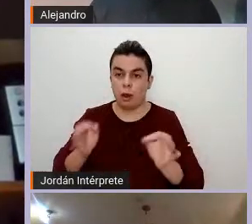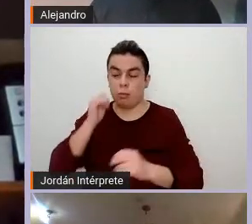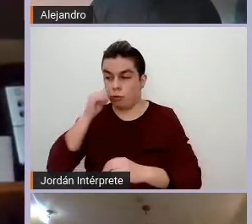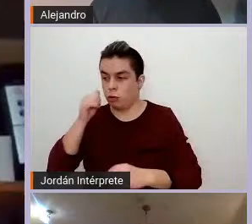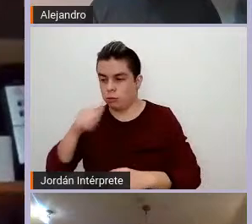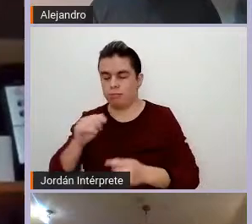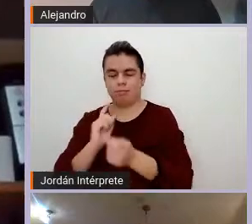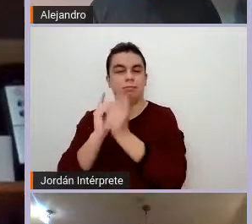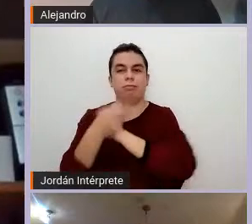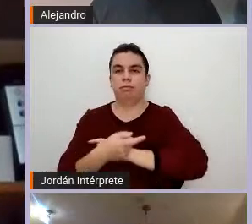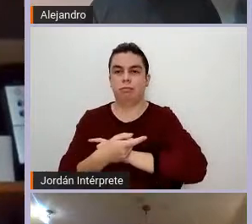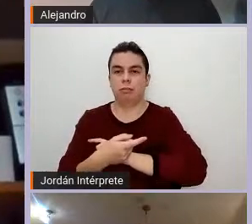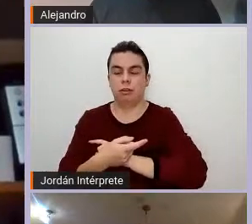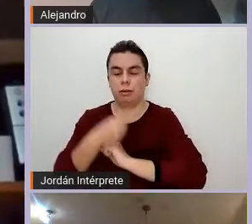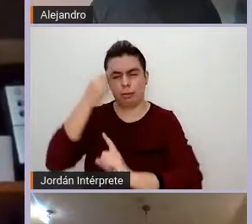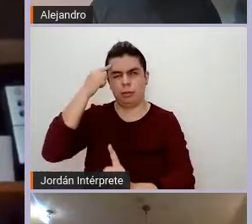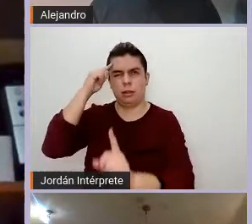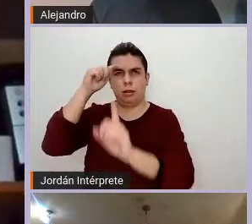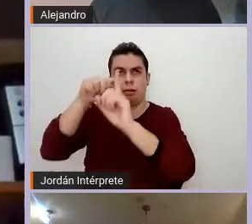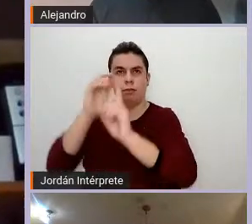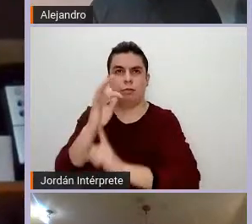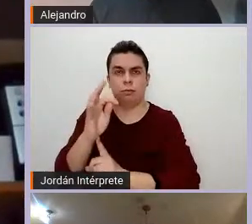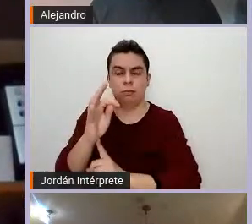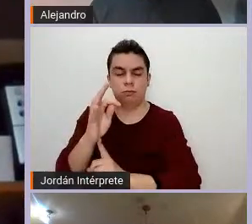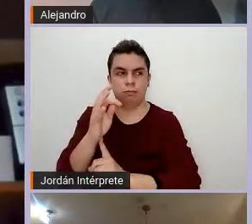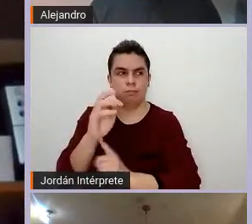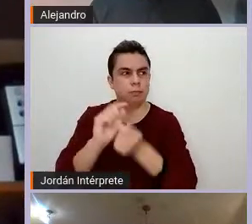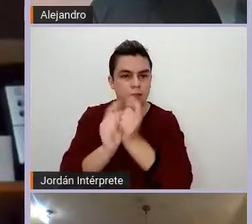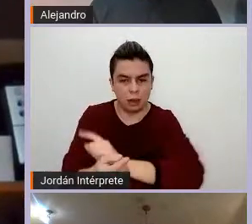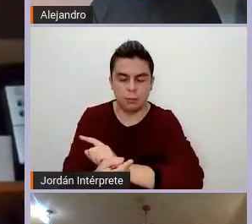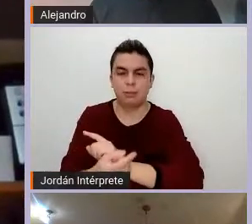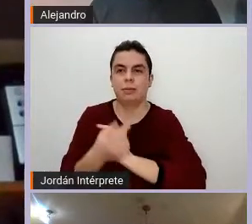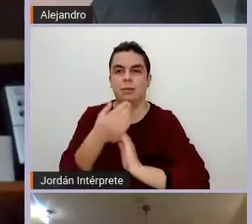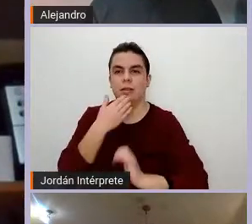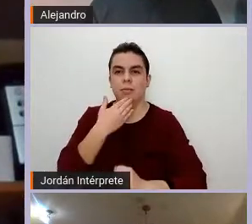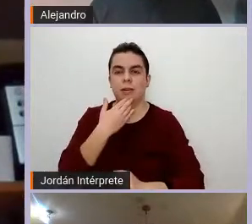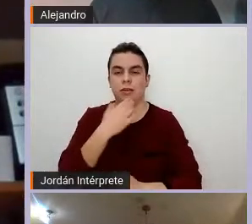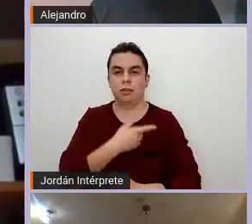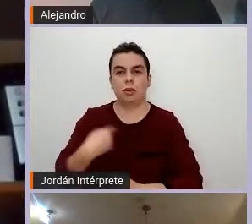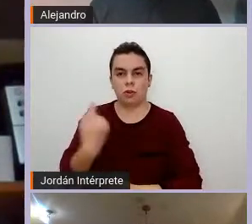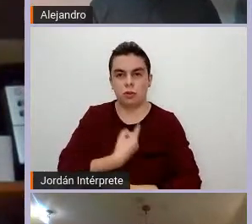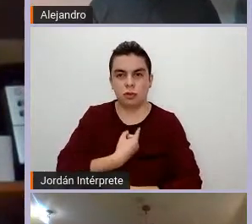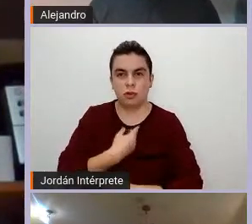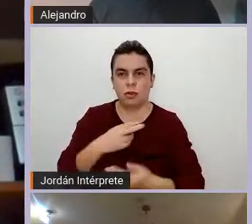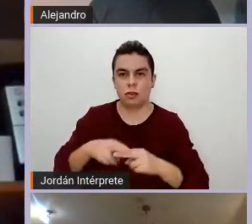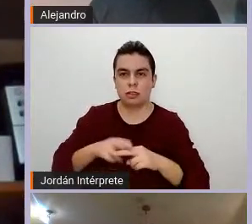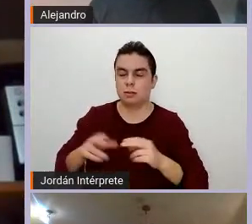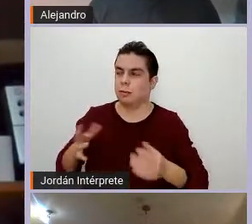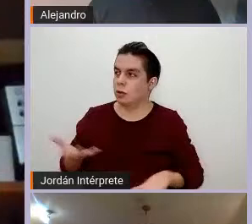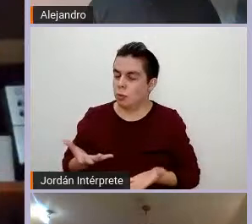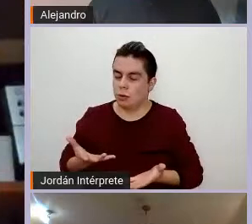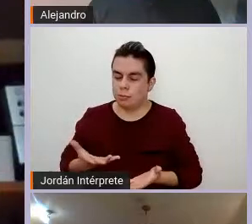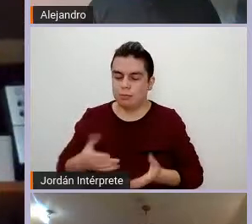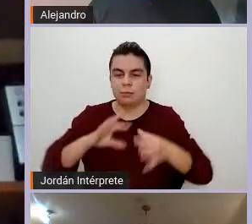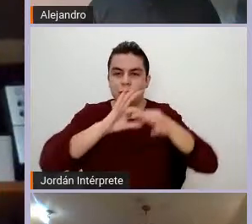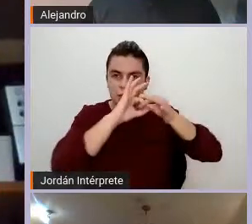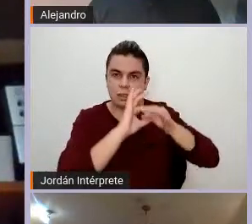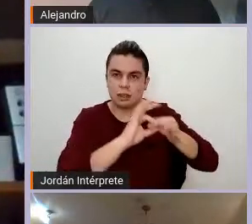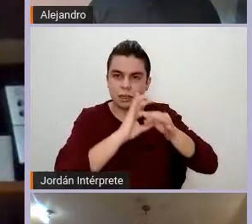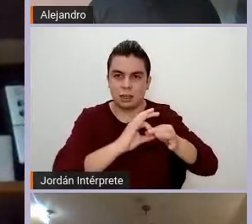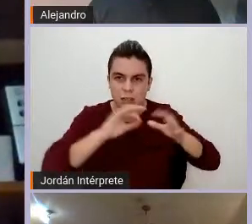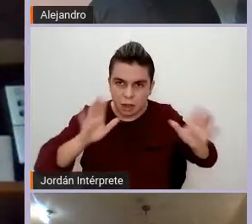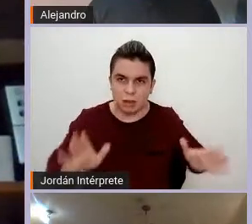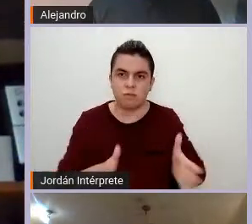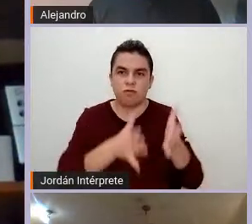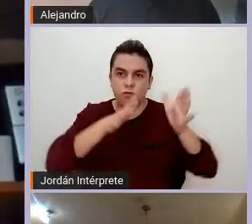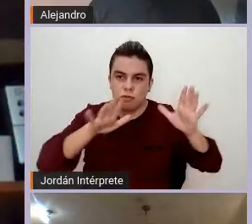expectativas. Y creo que por eso tenemos grandes razones para reconocer los esfuerzos que el equipo del museo